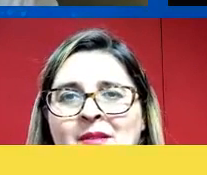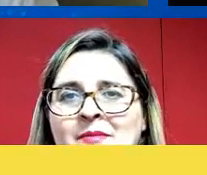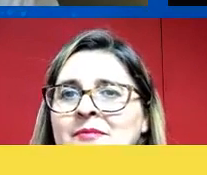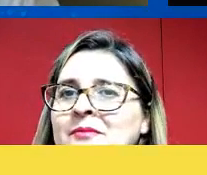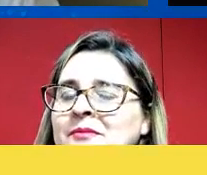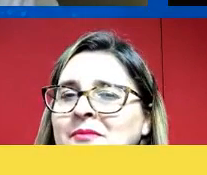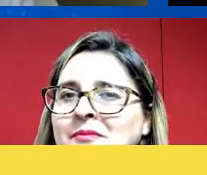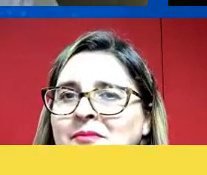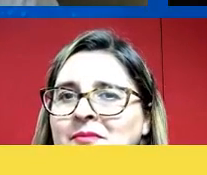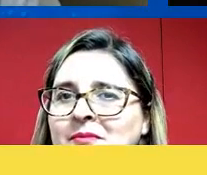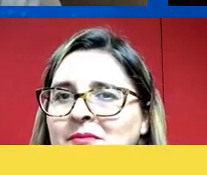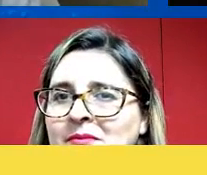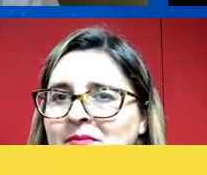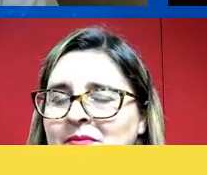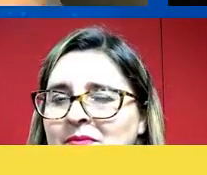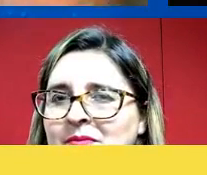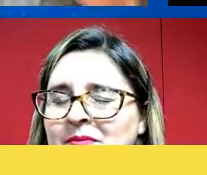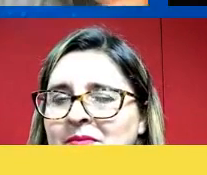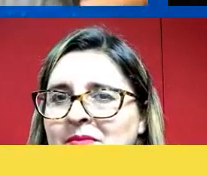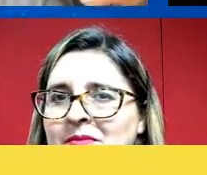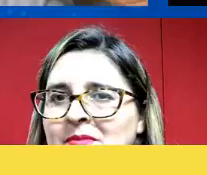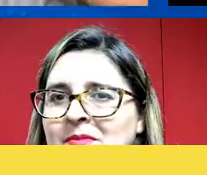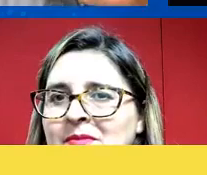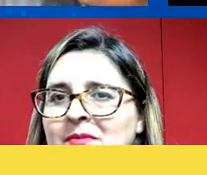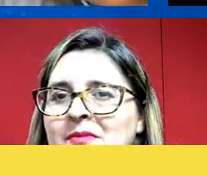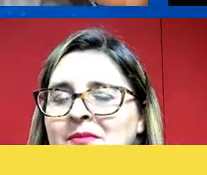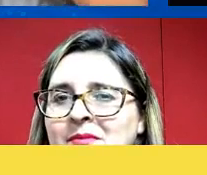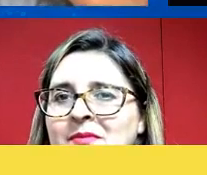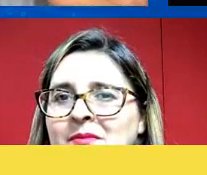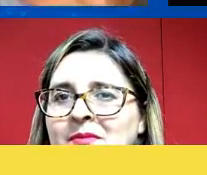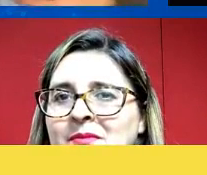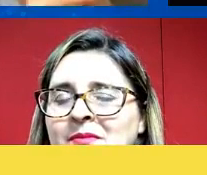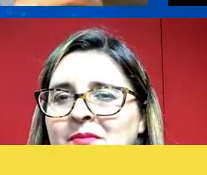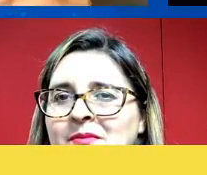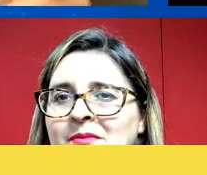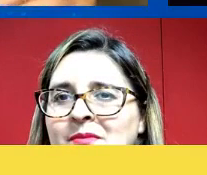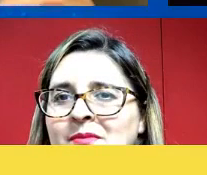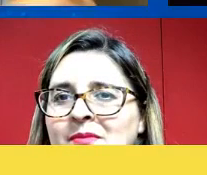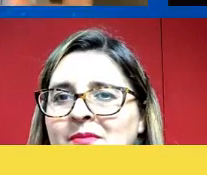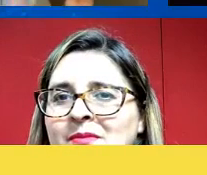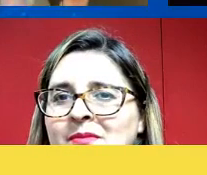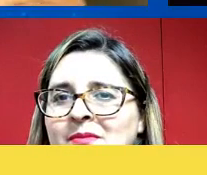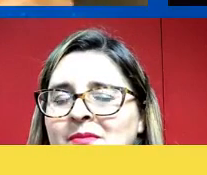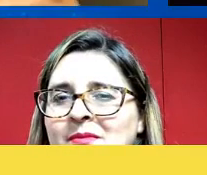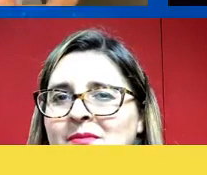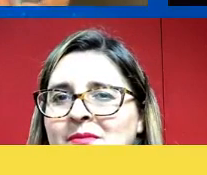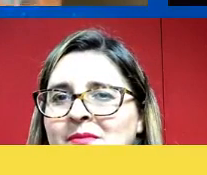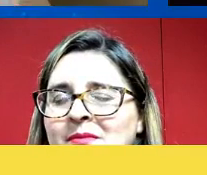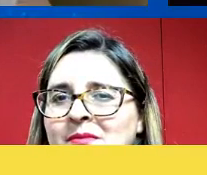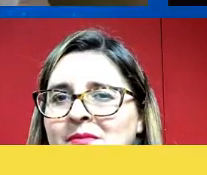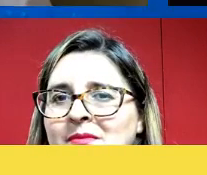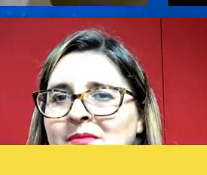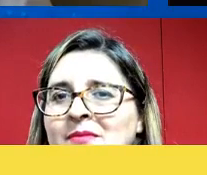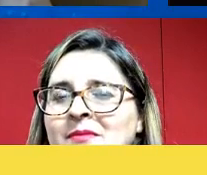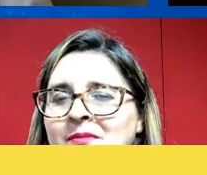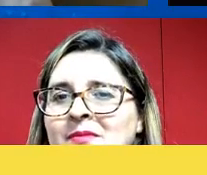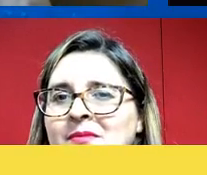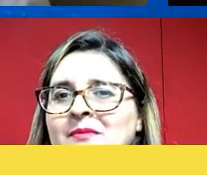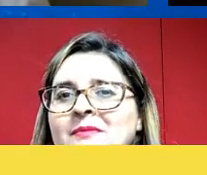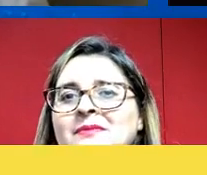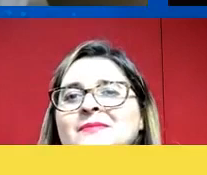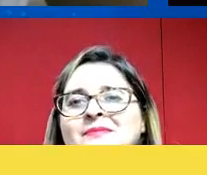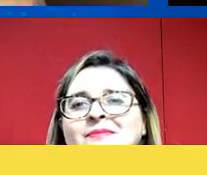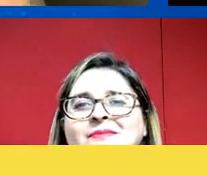uno dentro de un conjunto de 200 mil millones de estrellas que están en la